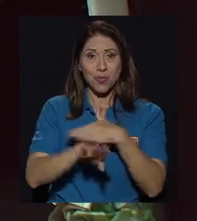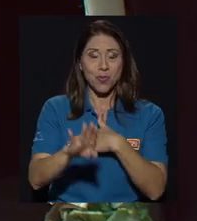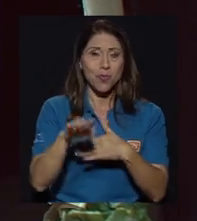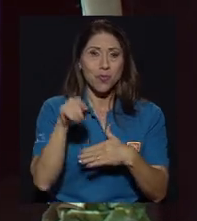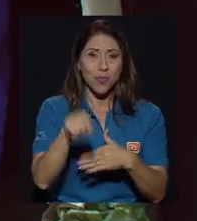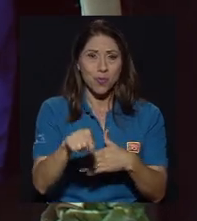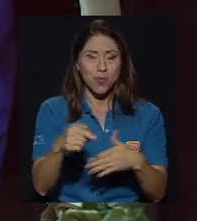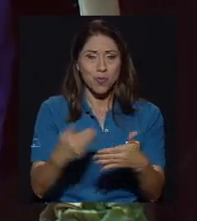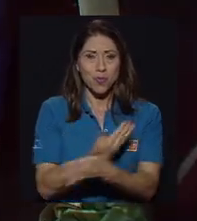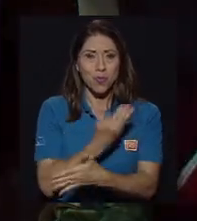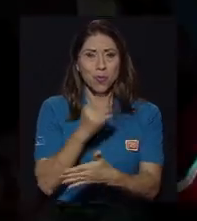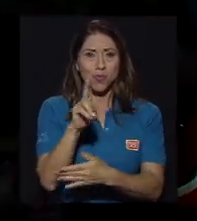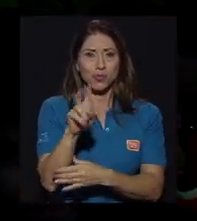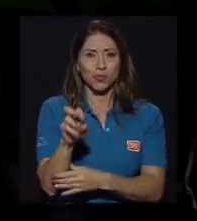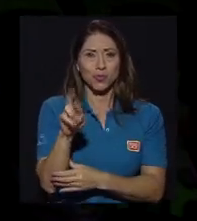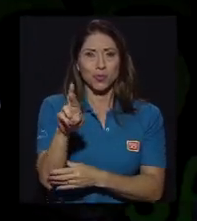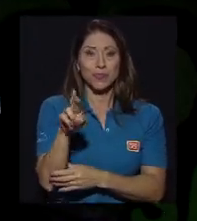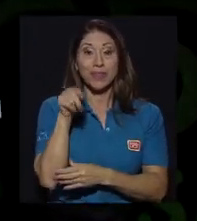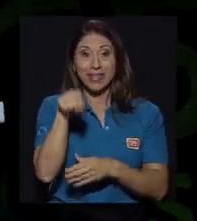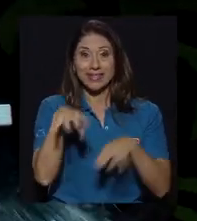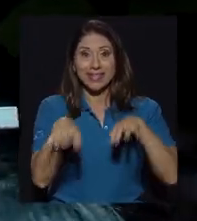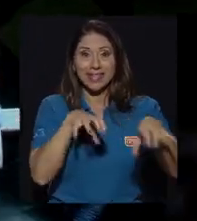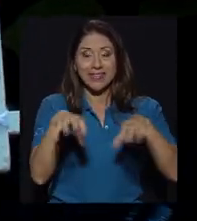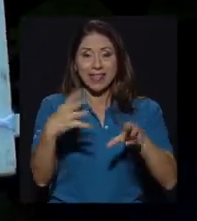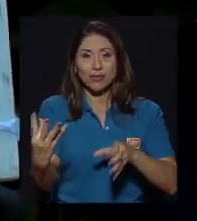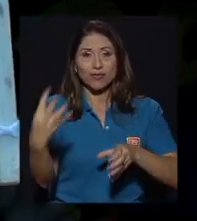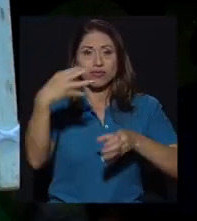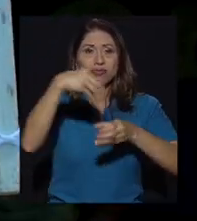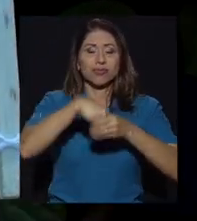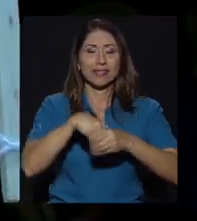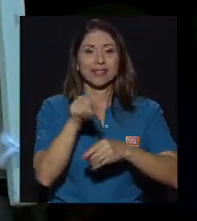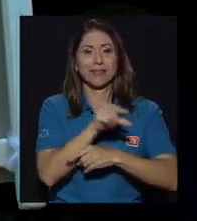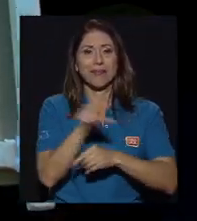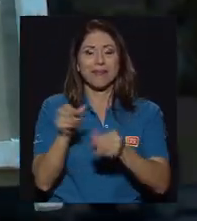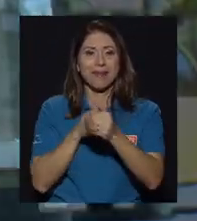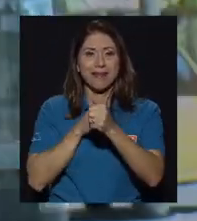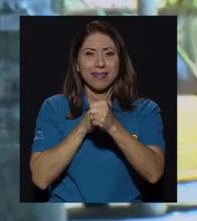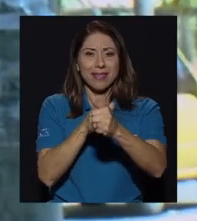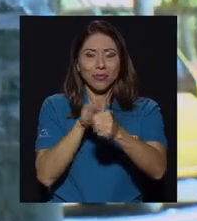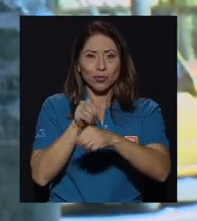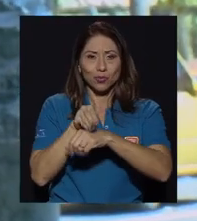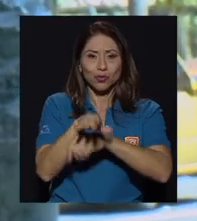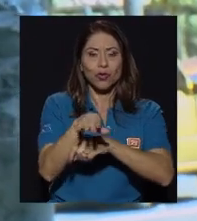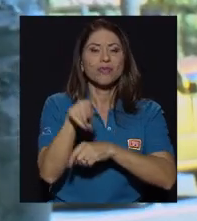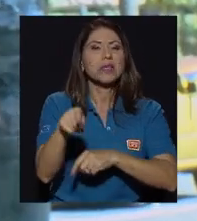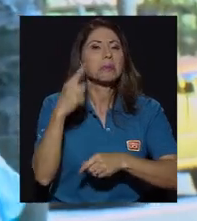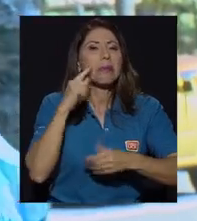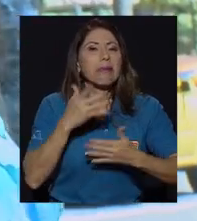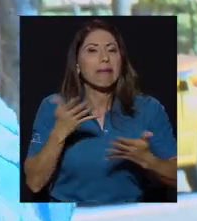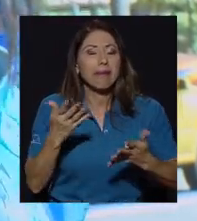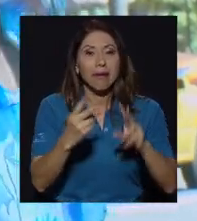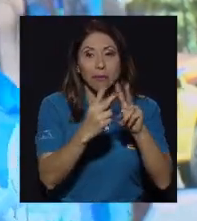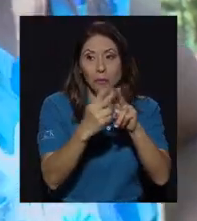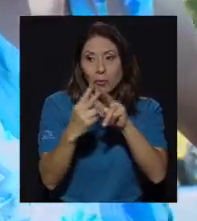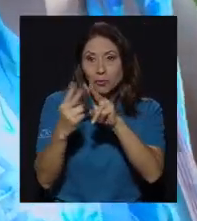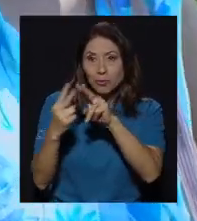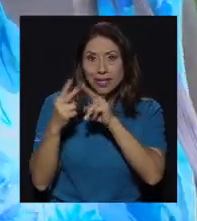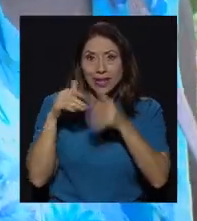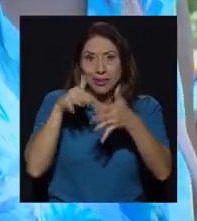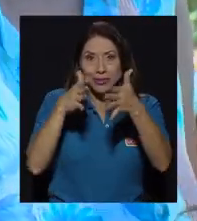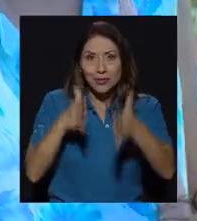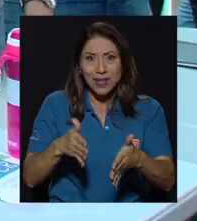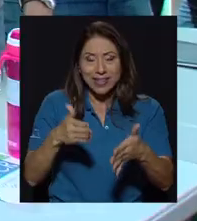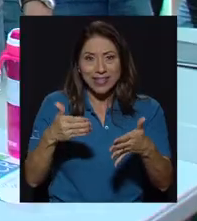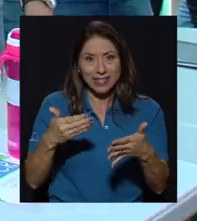de la UCR. Estas actividades formaron parte de la Semana de Inducción, un espacio que permite conocer a los estudiantes de